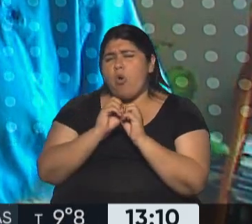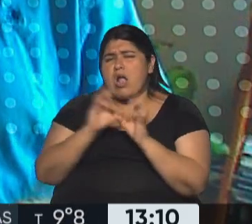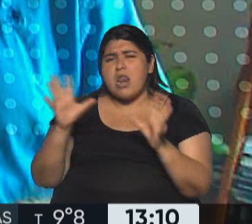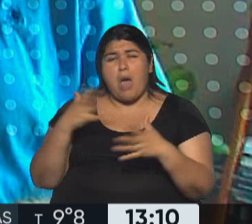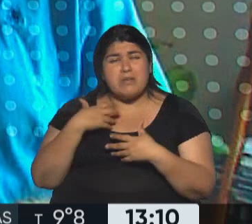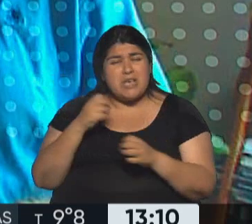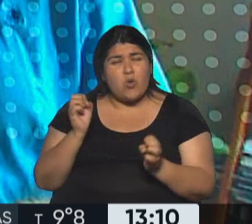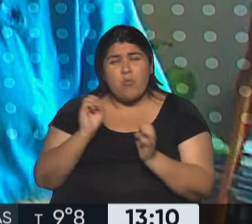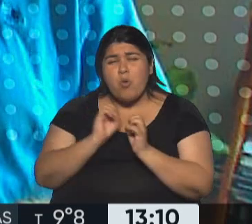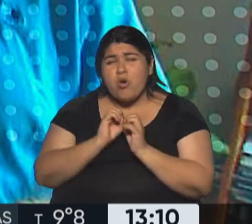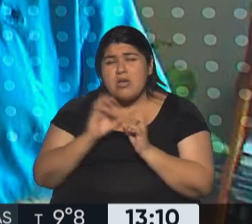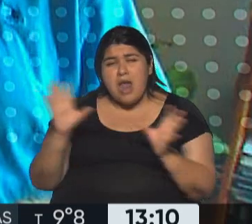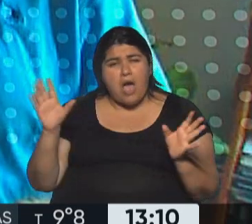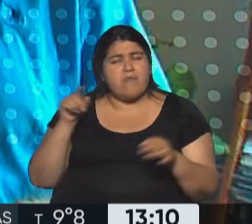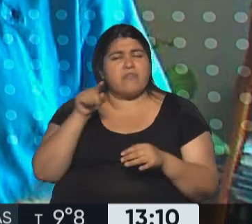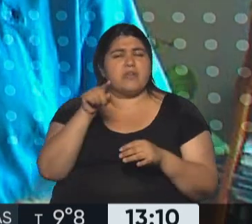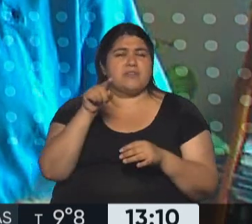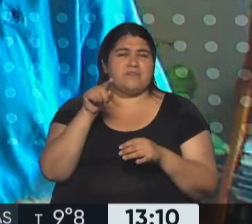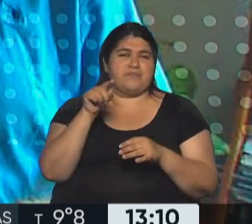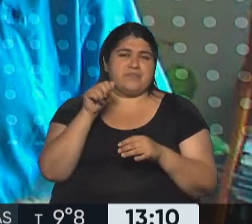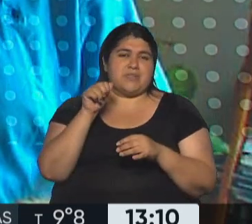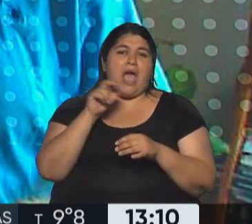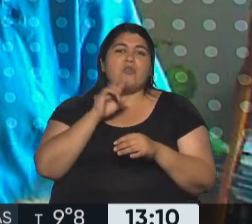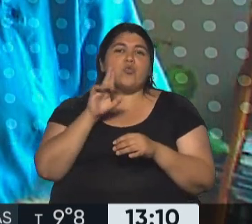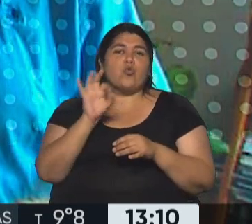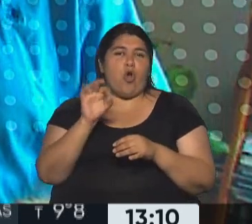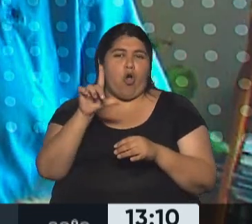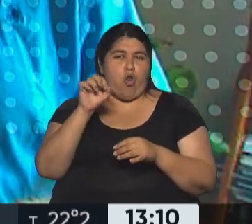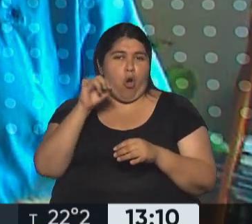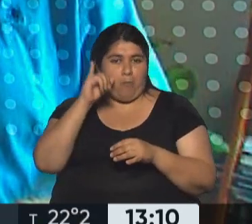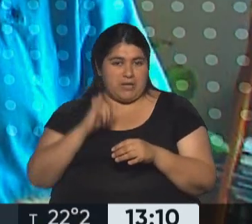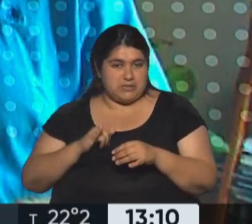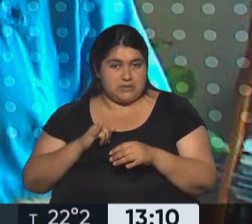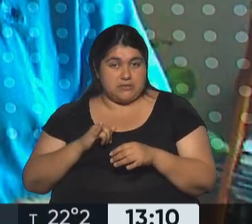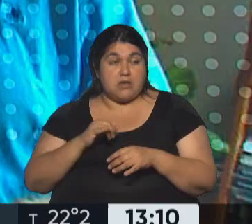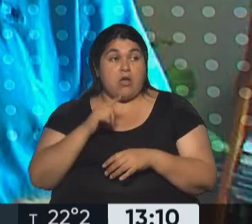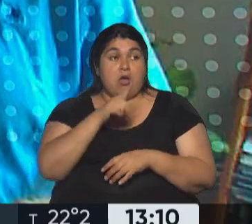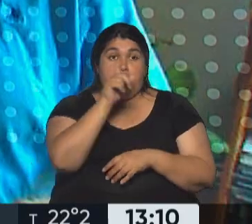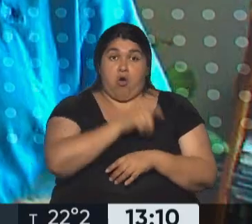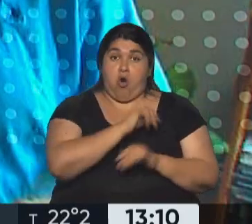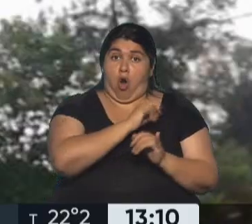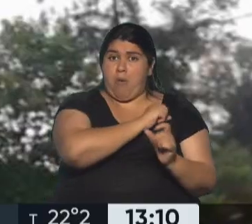de salud, el de Arturo López, ha mejorado en las últimas horas, pero el menor que lo golpeó continúa prófugo.